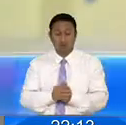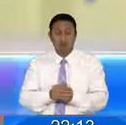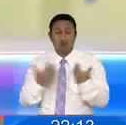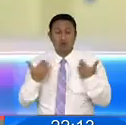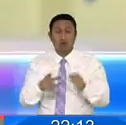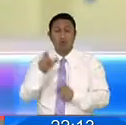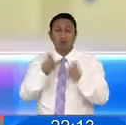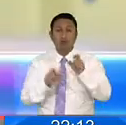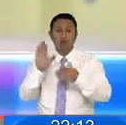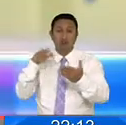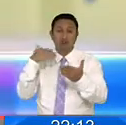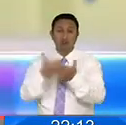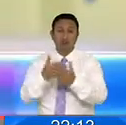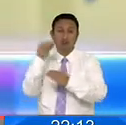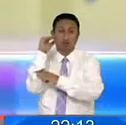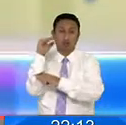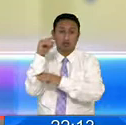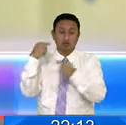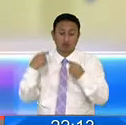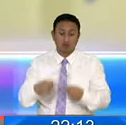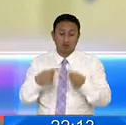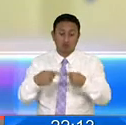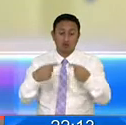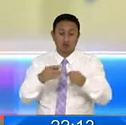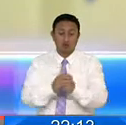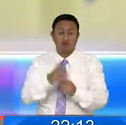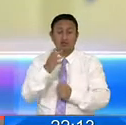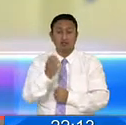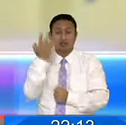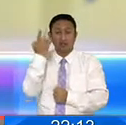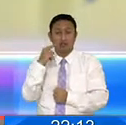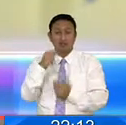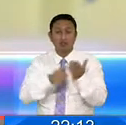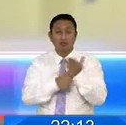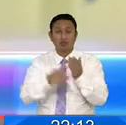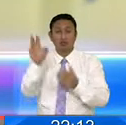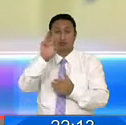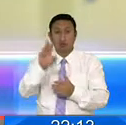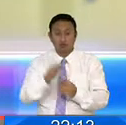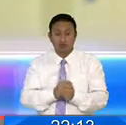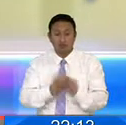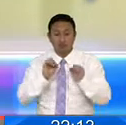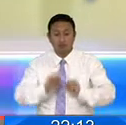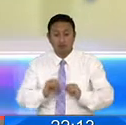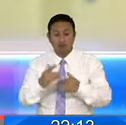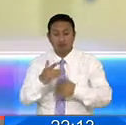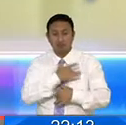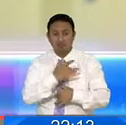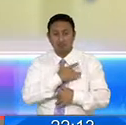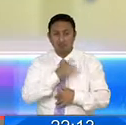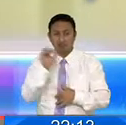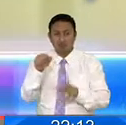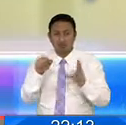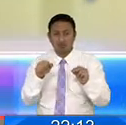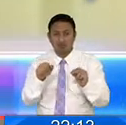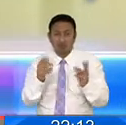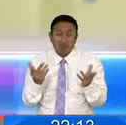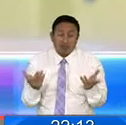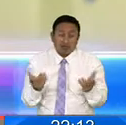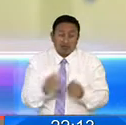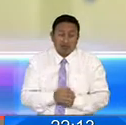arriban al Ecuador deben reportar diariamente por 15 días al Ministerio de Salud la presencia o ausencia de síntomas sugestivos